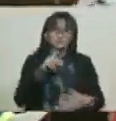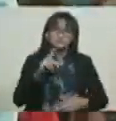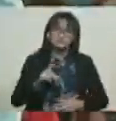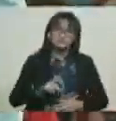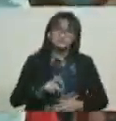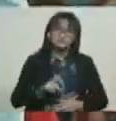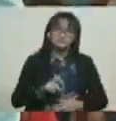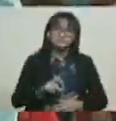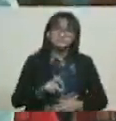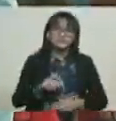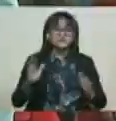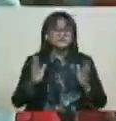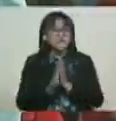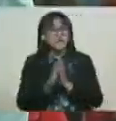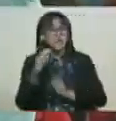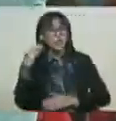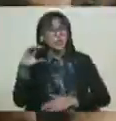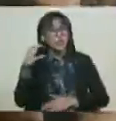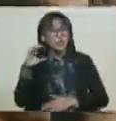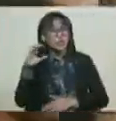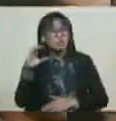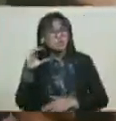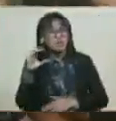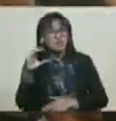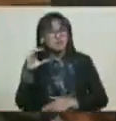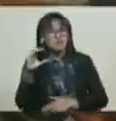juan manuel santo en colombia